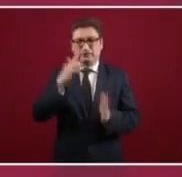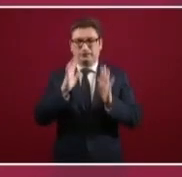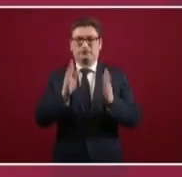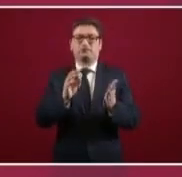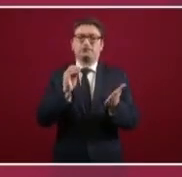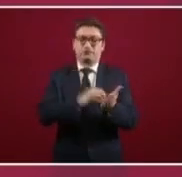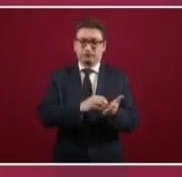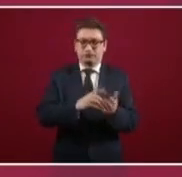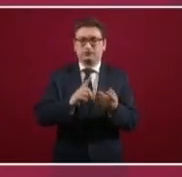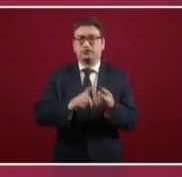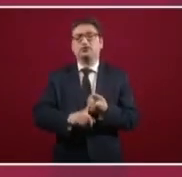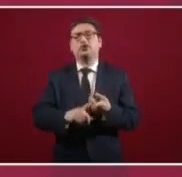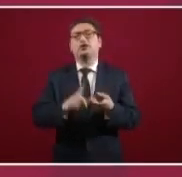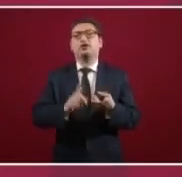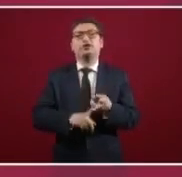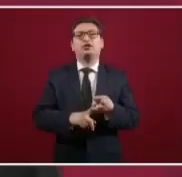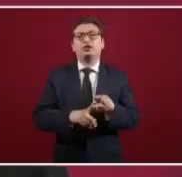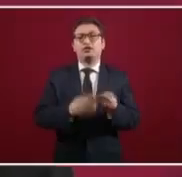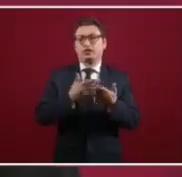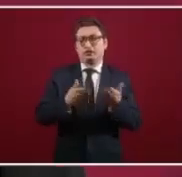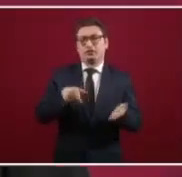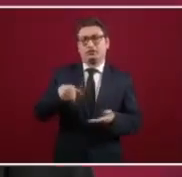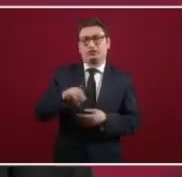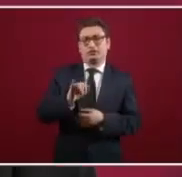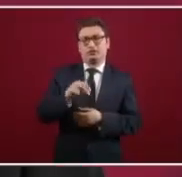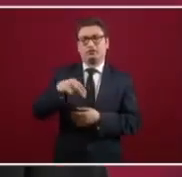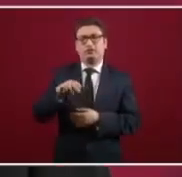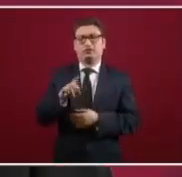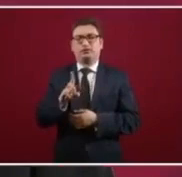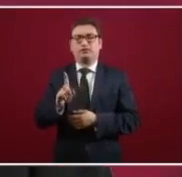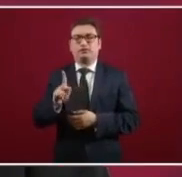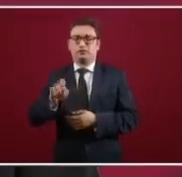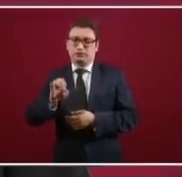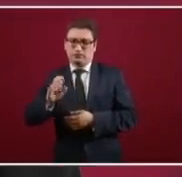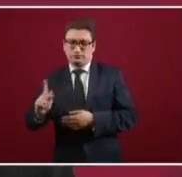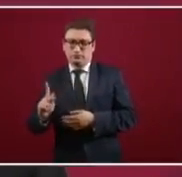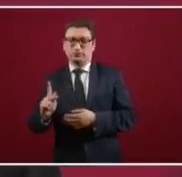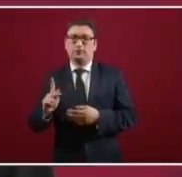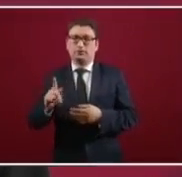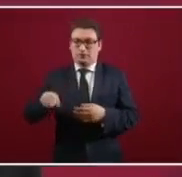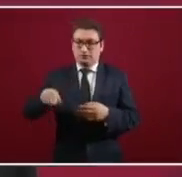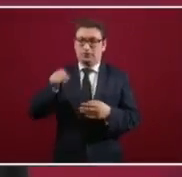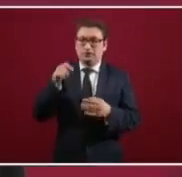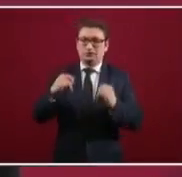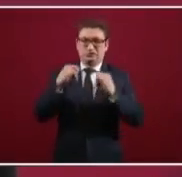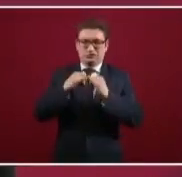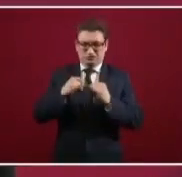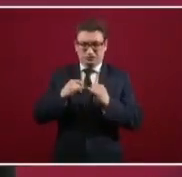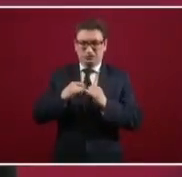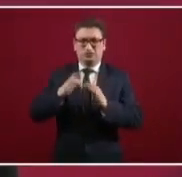el que se haya creado este instituto para devolverle al pueblo lo robado